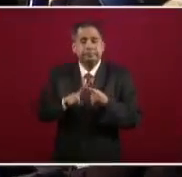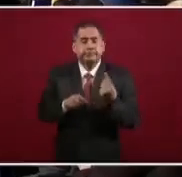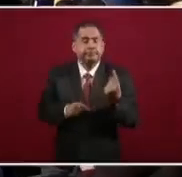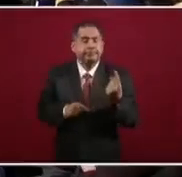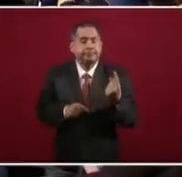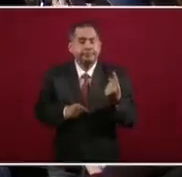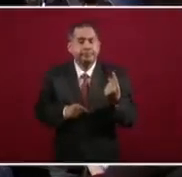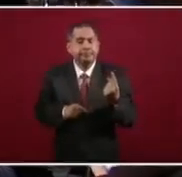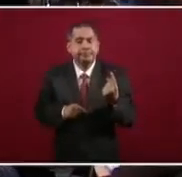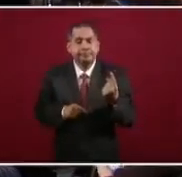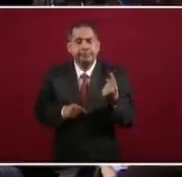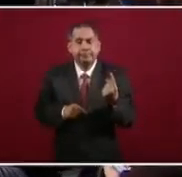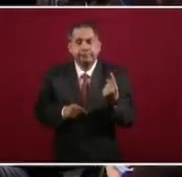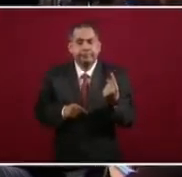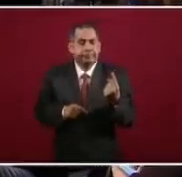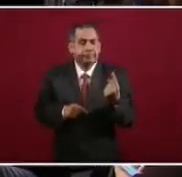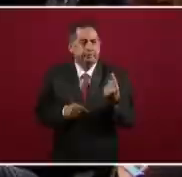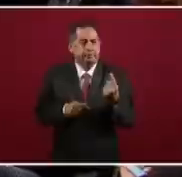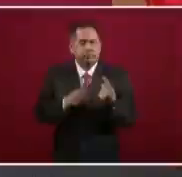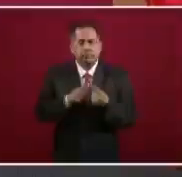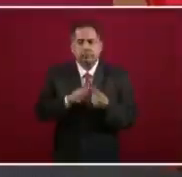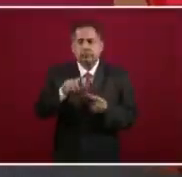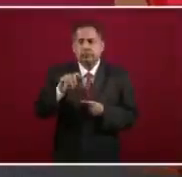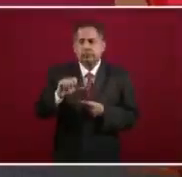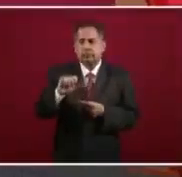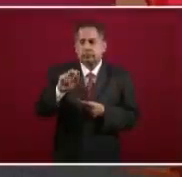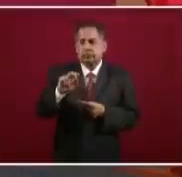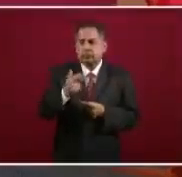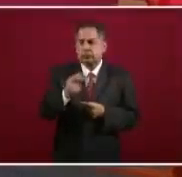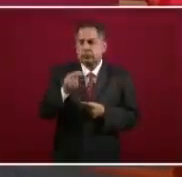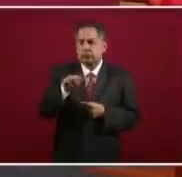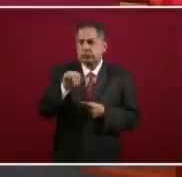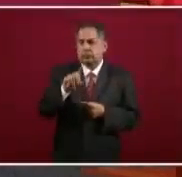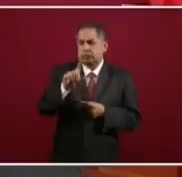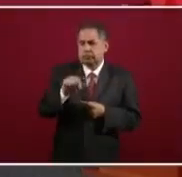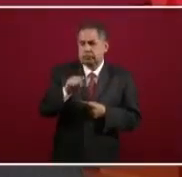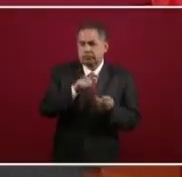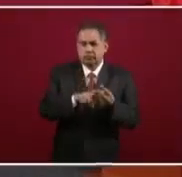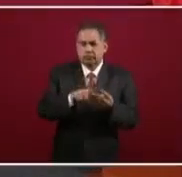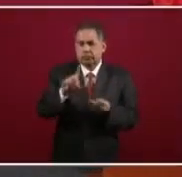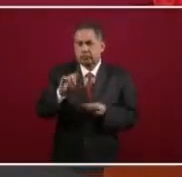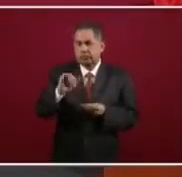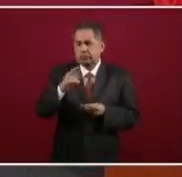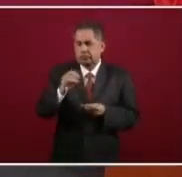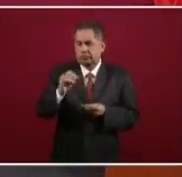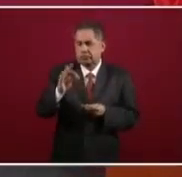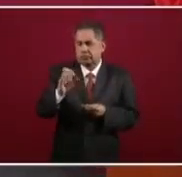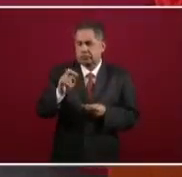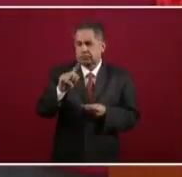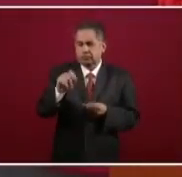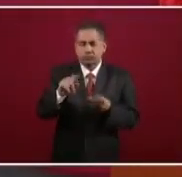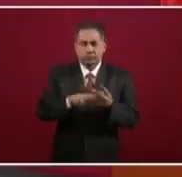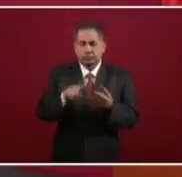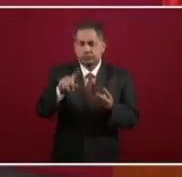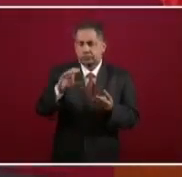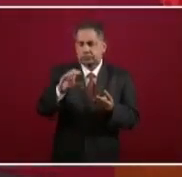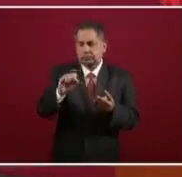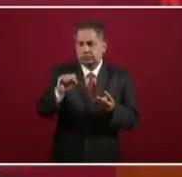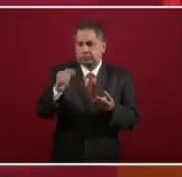e ahumada diego fernández de cevallos salinas